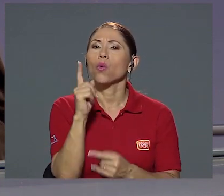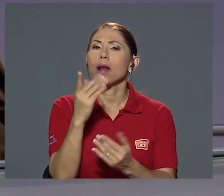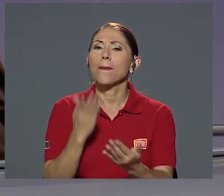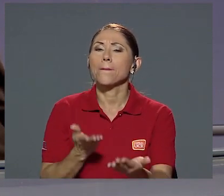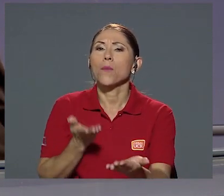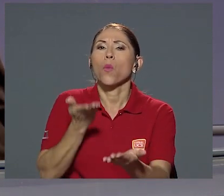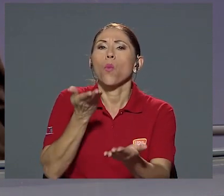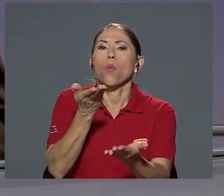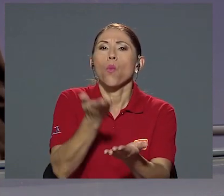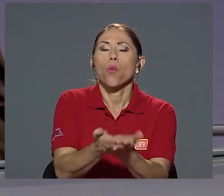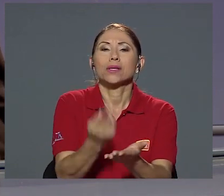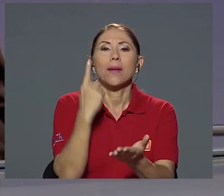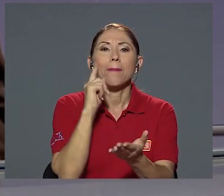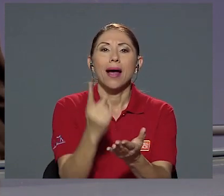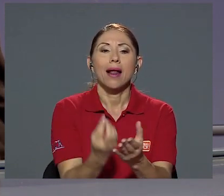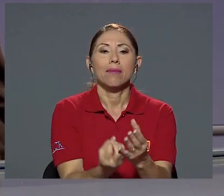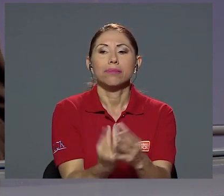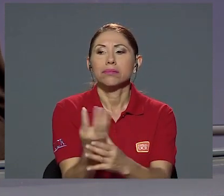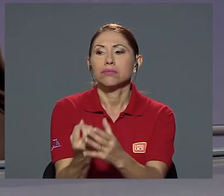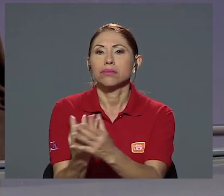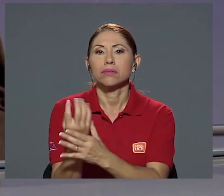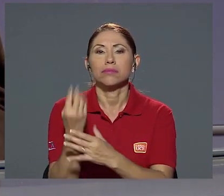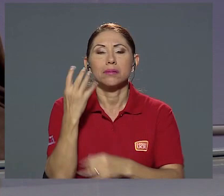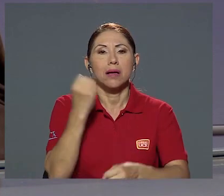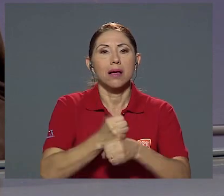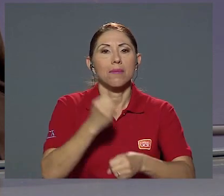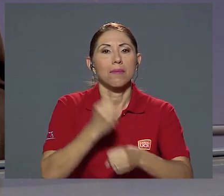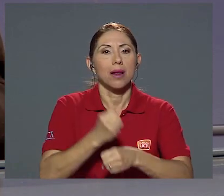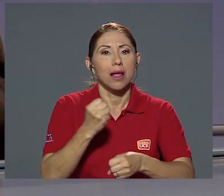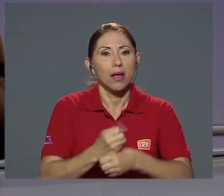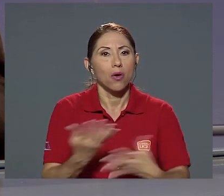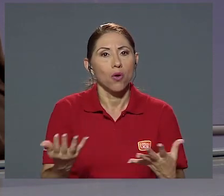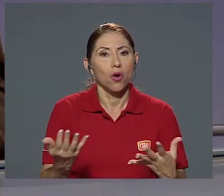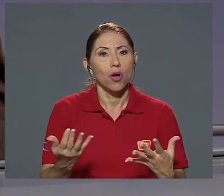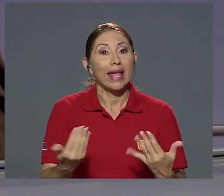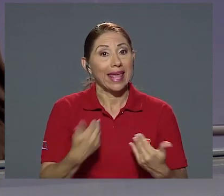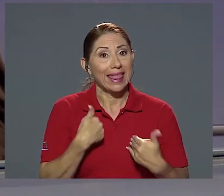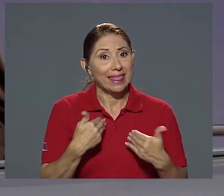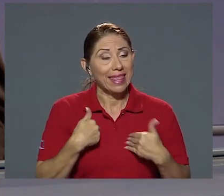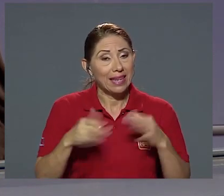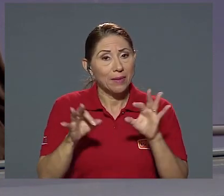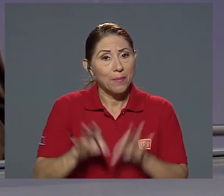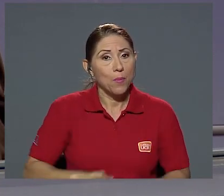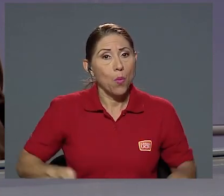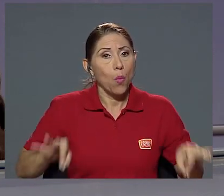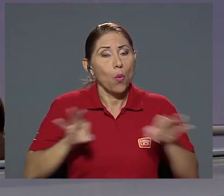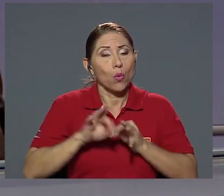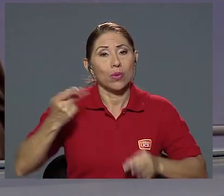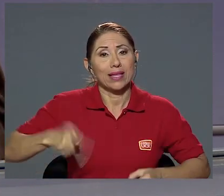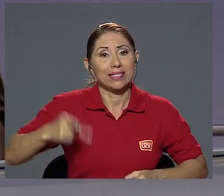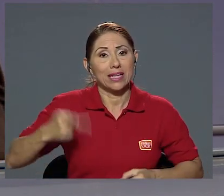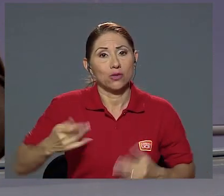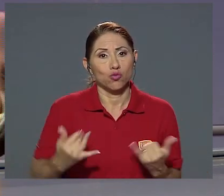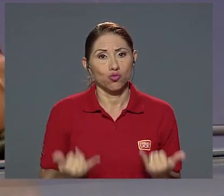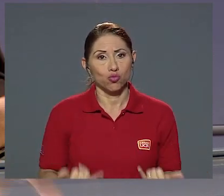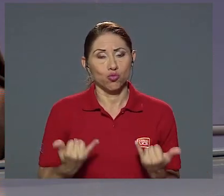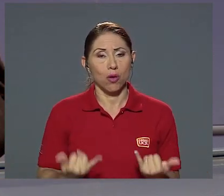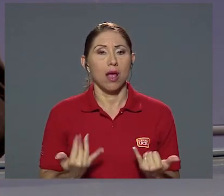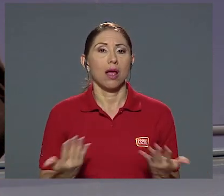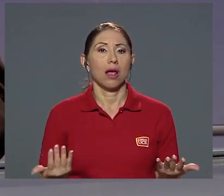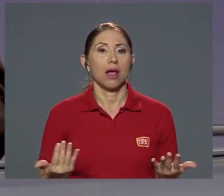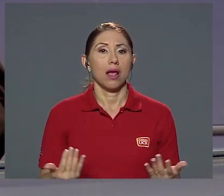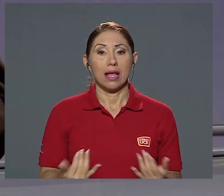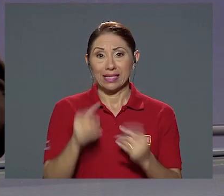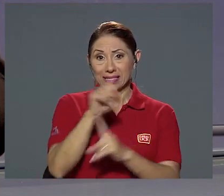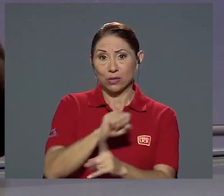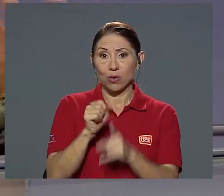generación de empleo, que enfrenta importantes riesgos en la coyuntura actual, una coyuntura,